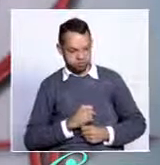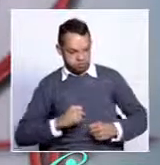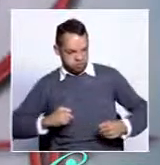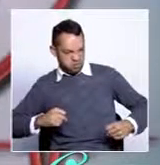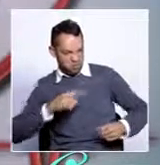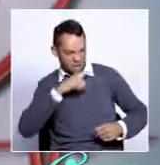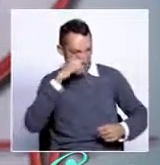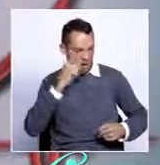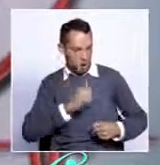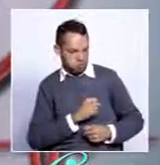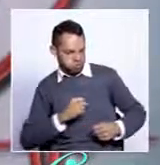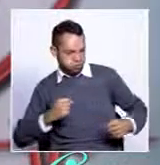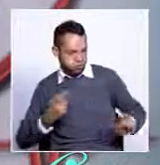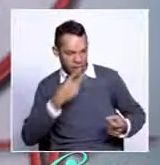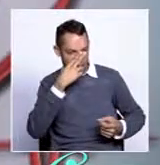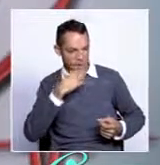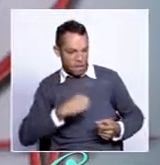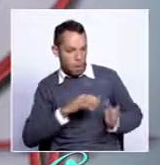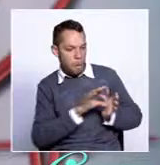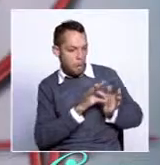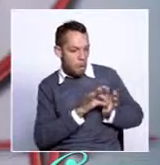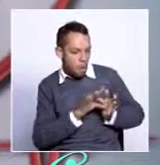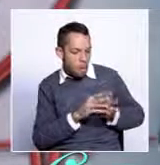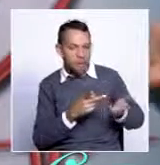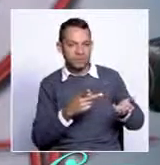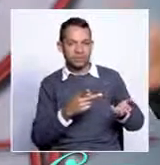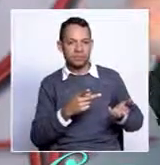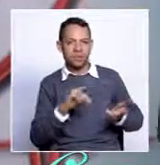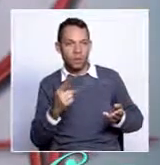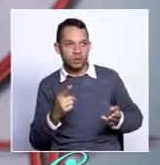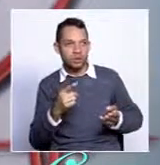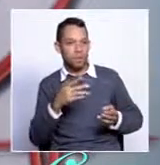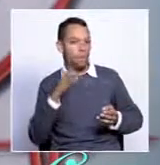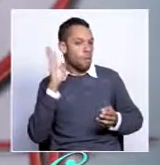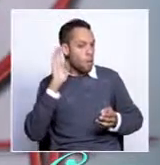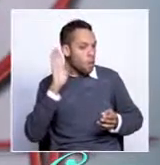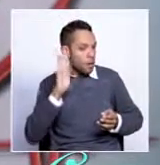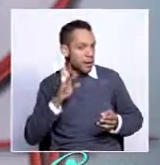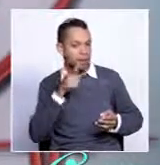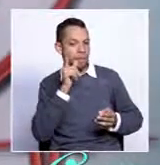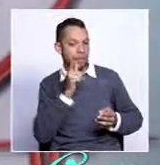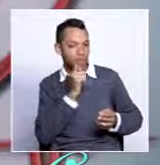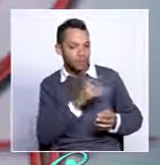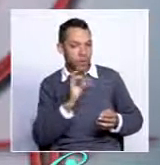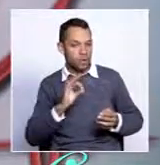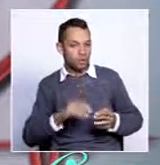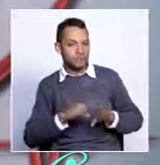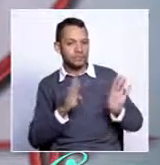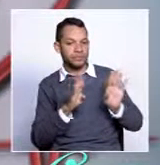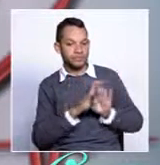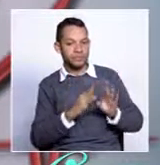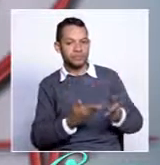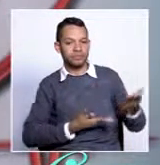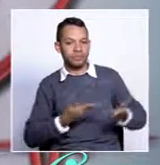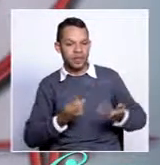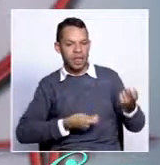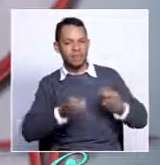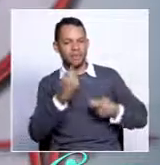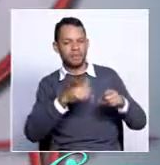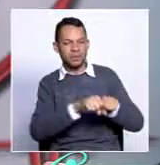efe a el hijo metiendo droga del otro llegando borracho media noche el otro tumbándola en los negocios